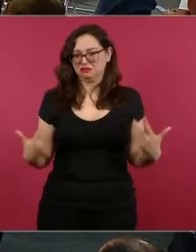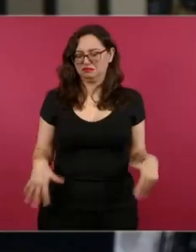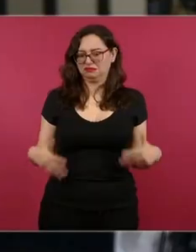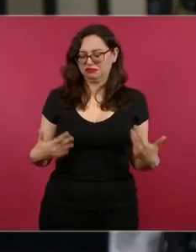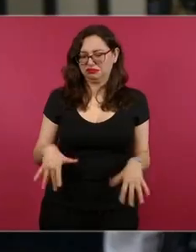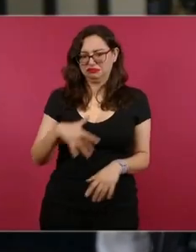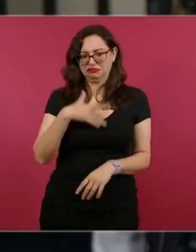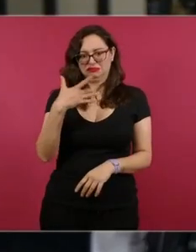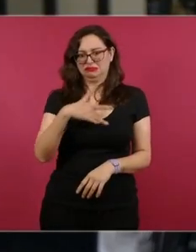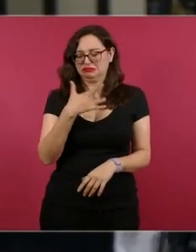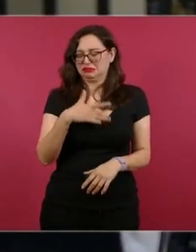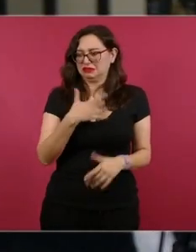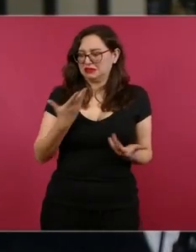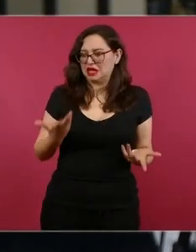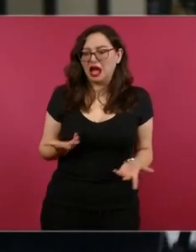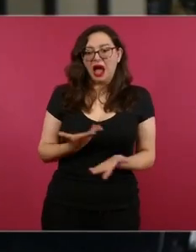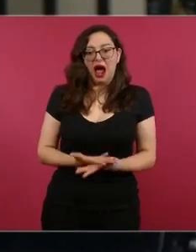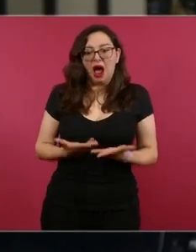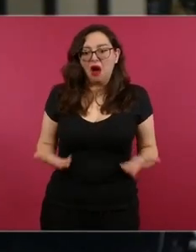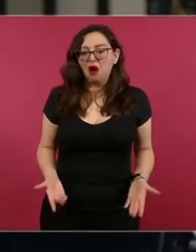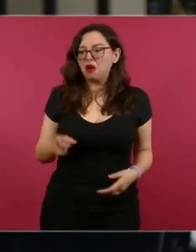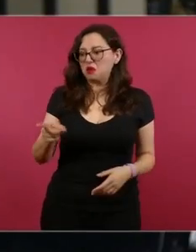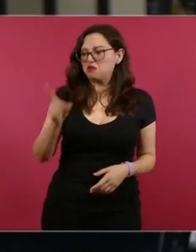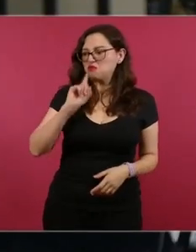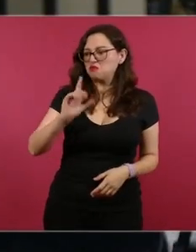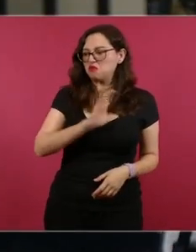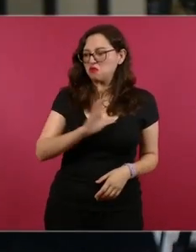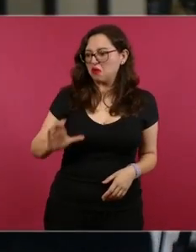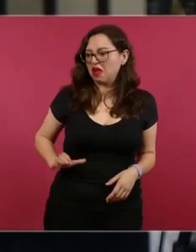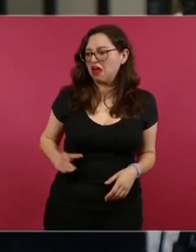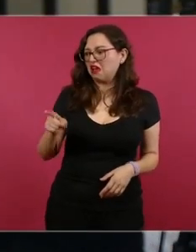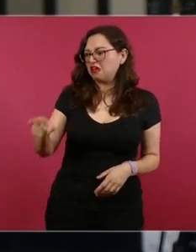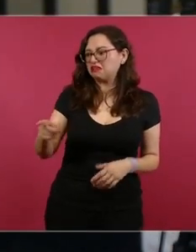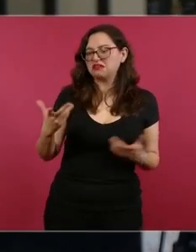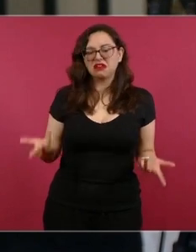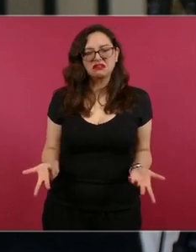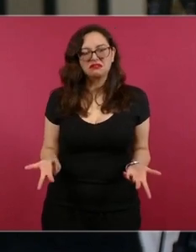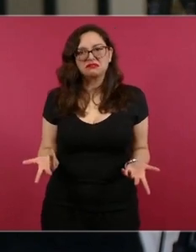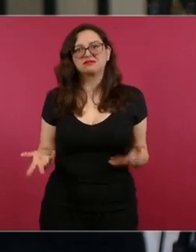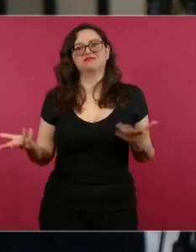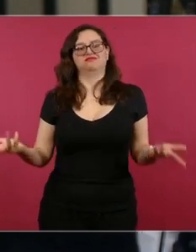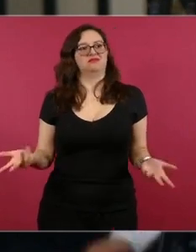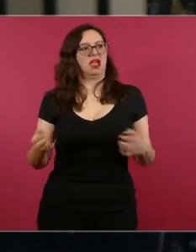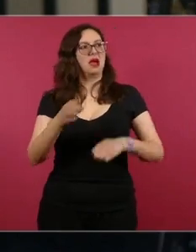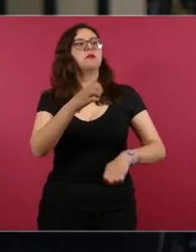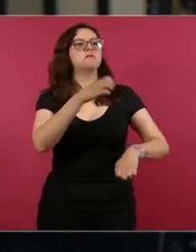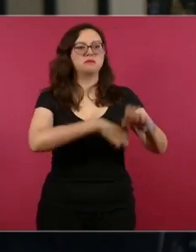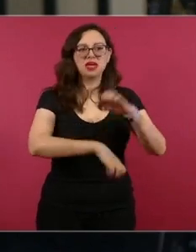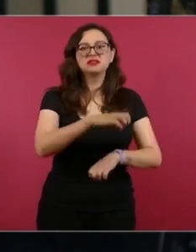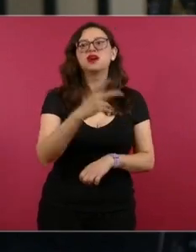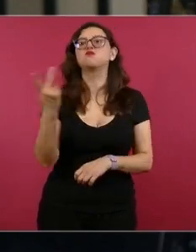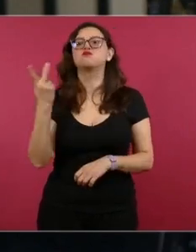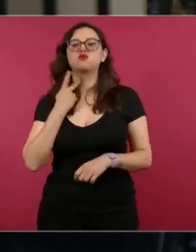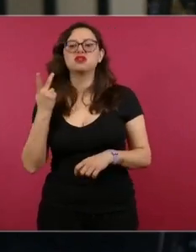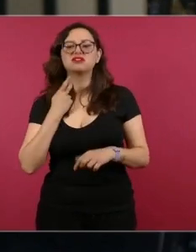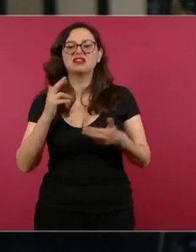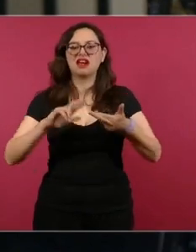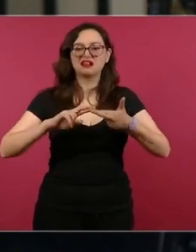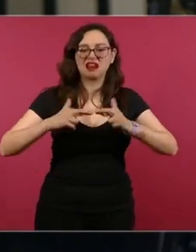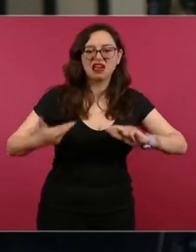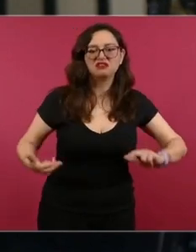¿cuál es su postura sobre este tipo de relaciones entre los políticos y las empresas. ¿Qué medidas